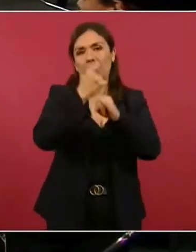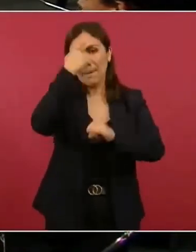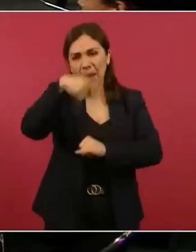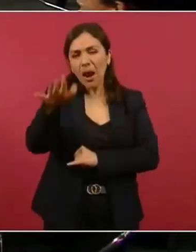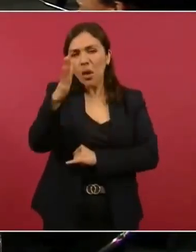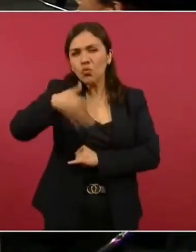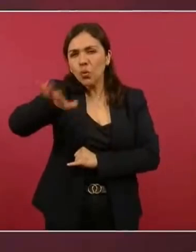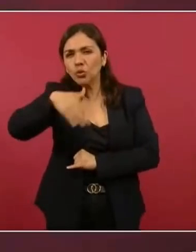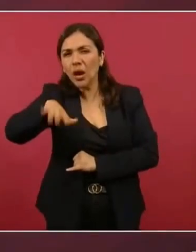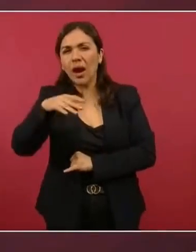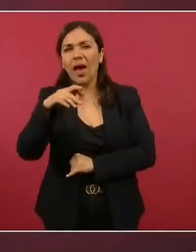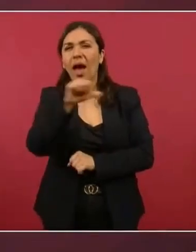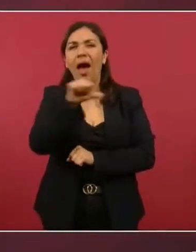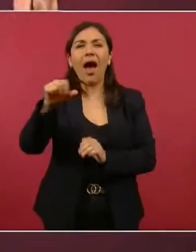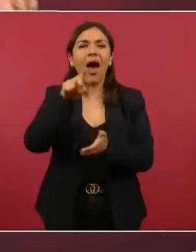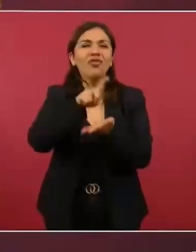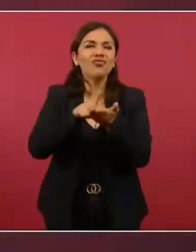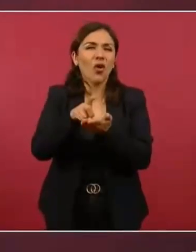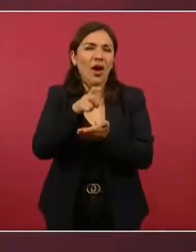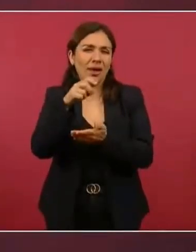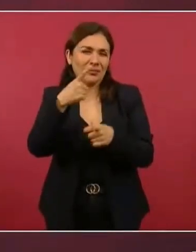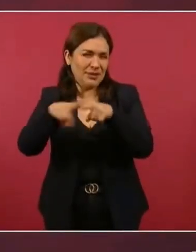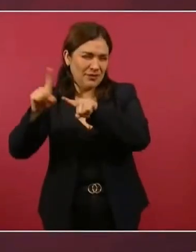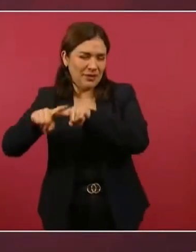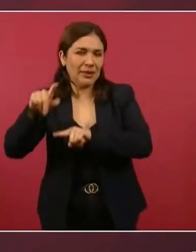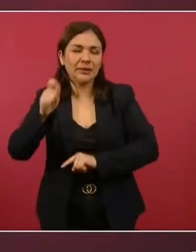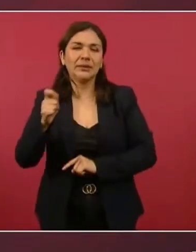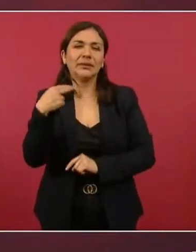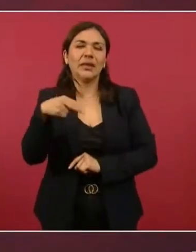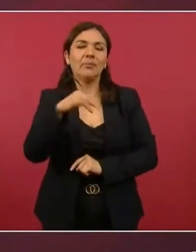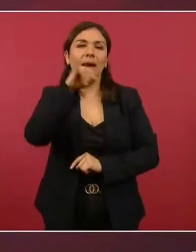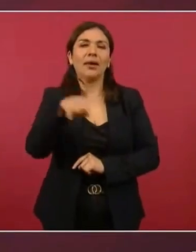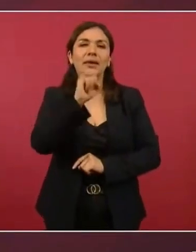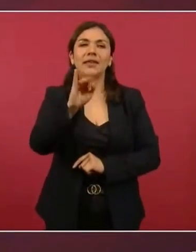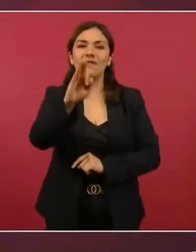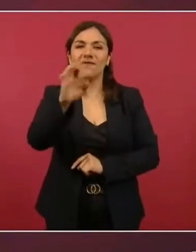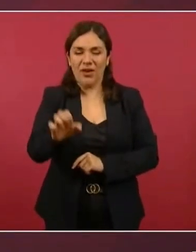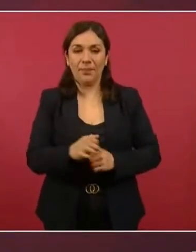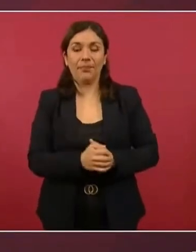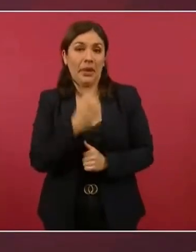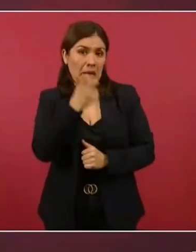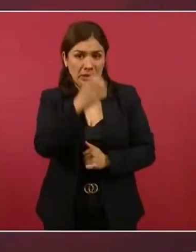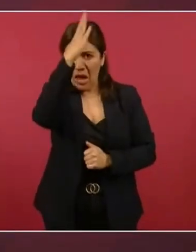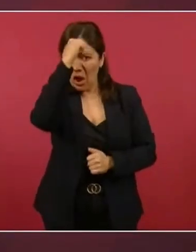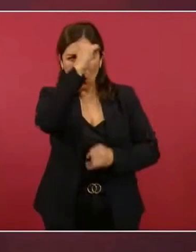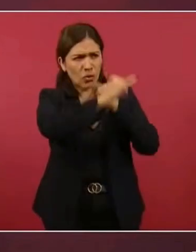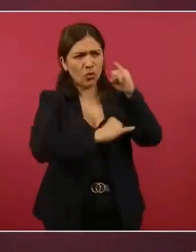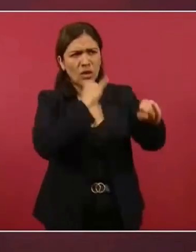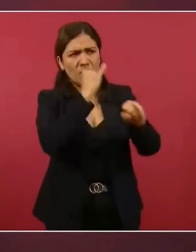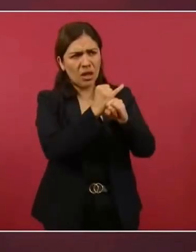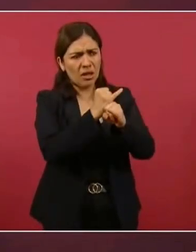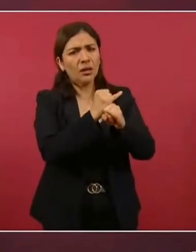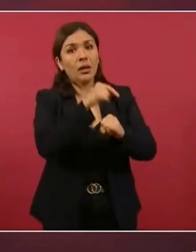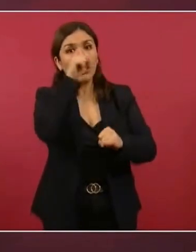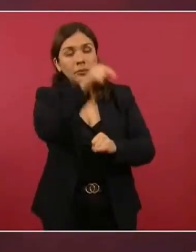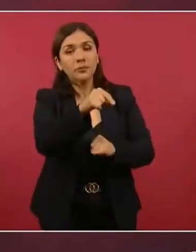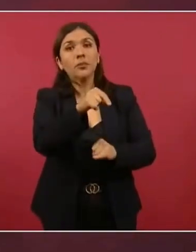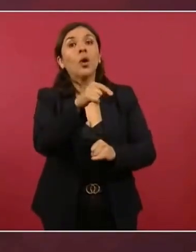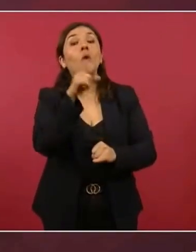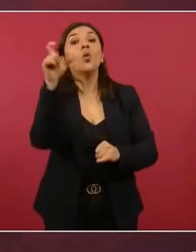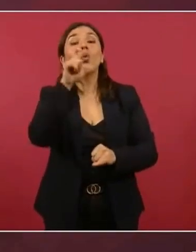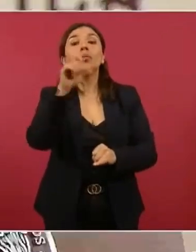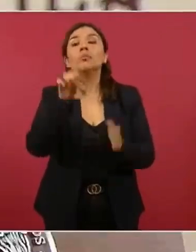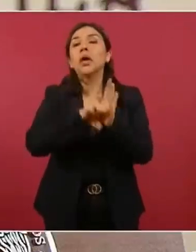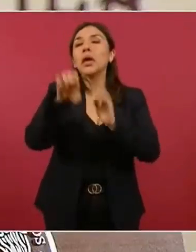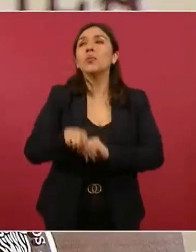Estupefacientes, JIFE. Esto es un convenio internacional en donde la producción en un punto del mundo, por